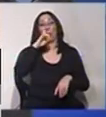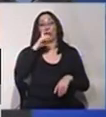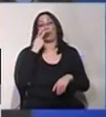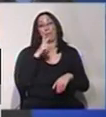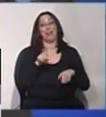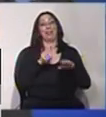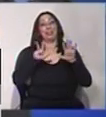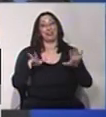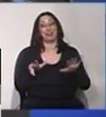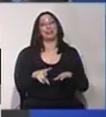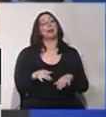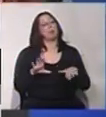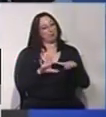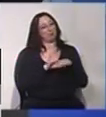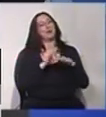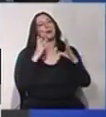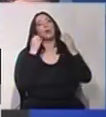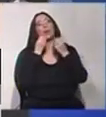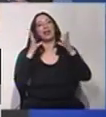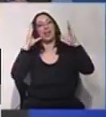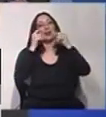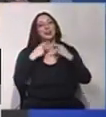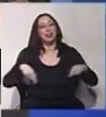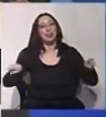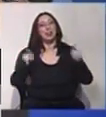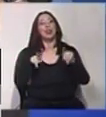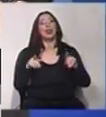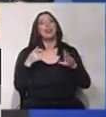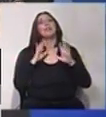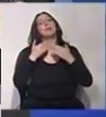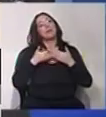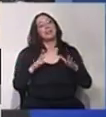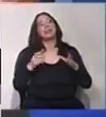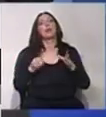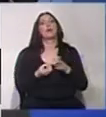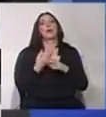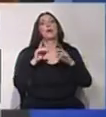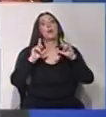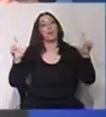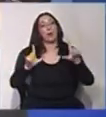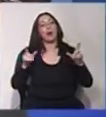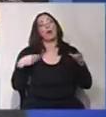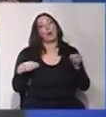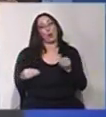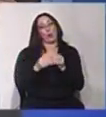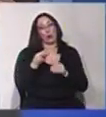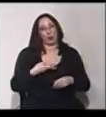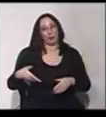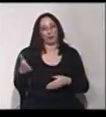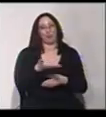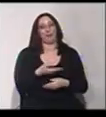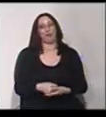2018. Denise, buenas noches. Exactamente, buenas noches a todos. Estamos empezando una nueva edición de este programa junto a ustedes.